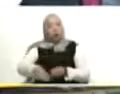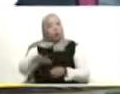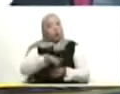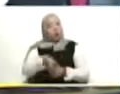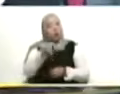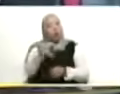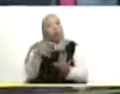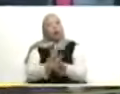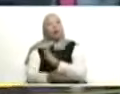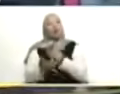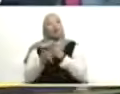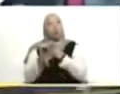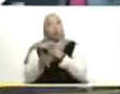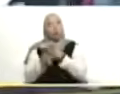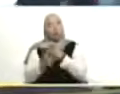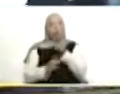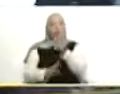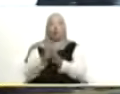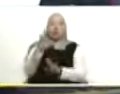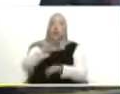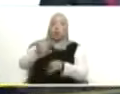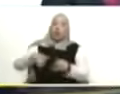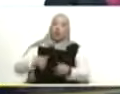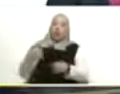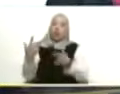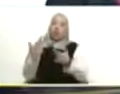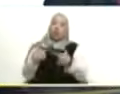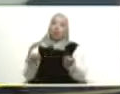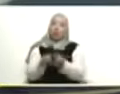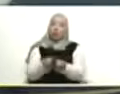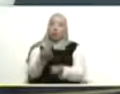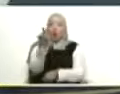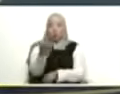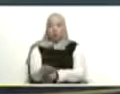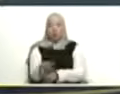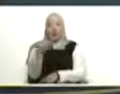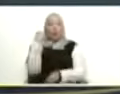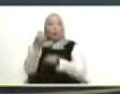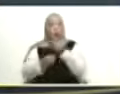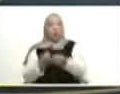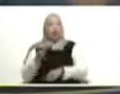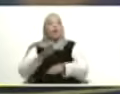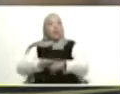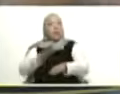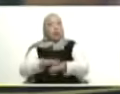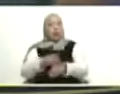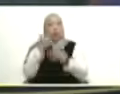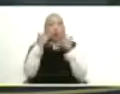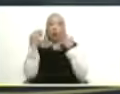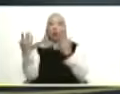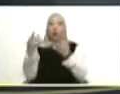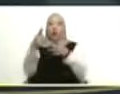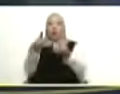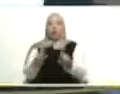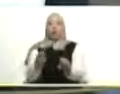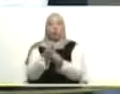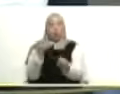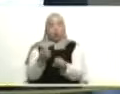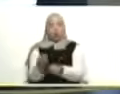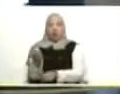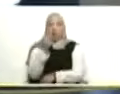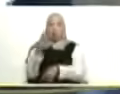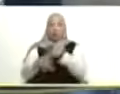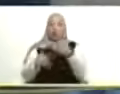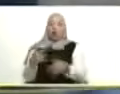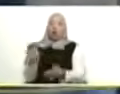la tecnología para el desarrollo de los herbicidas. Ah, Castro Sotelo, mira lo que te estás pidiendo. No, por andar ya conversando y